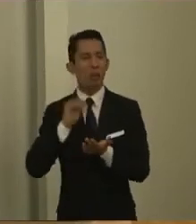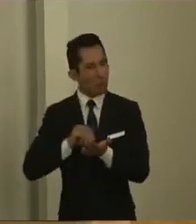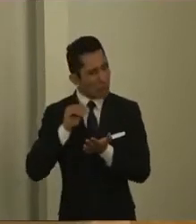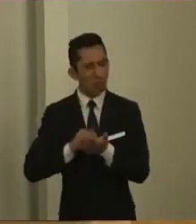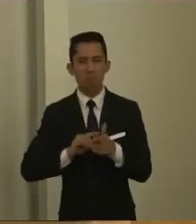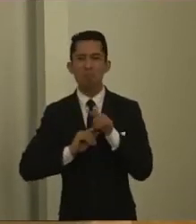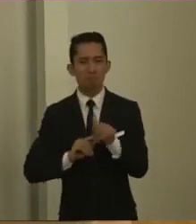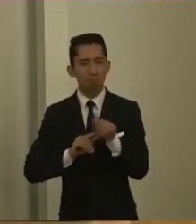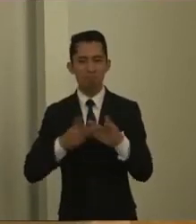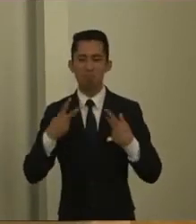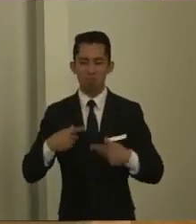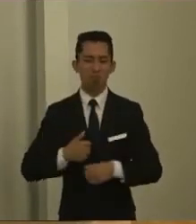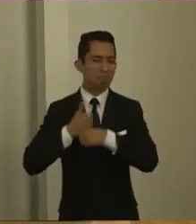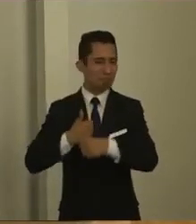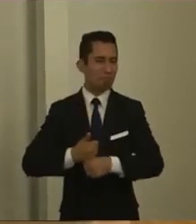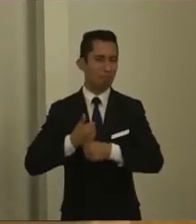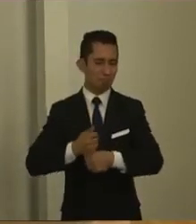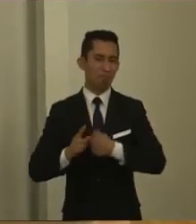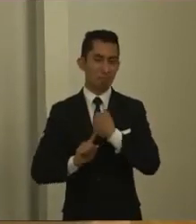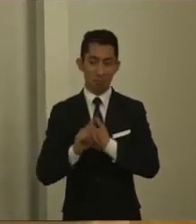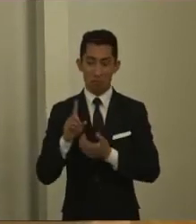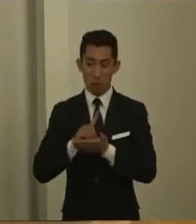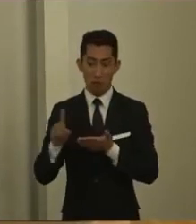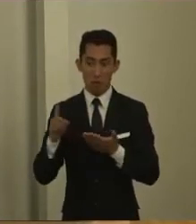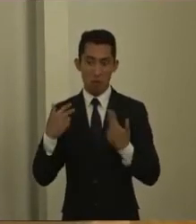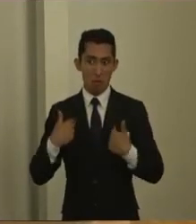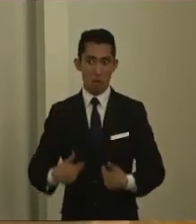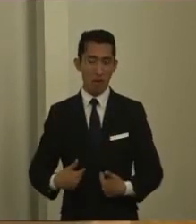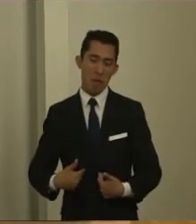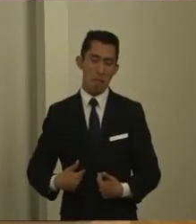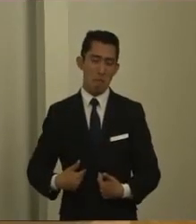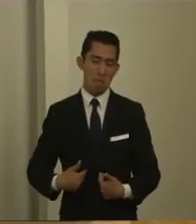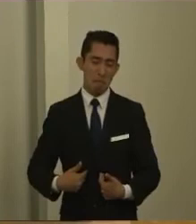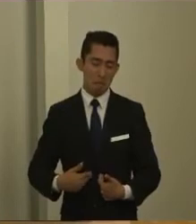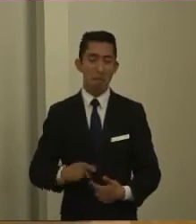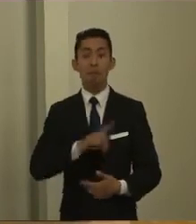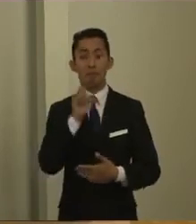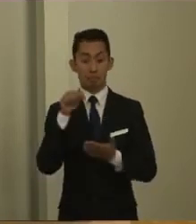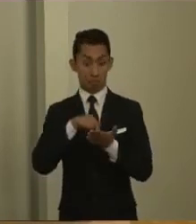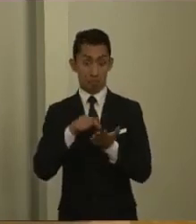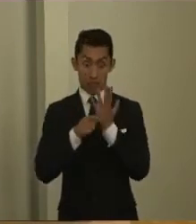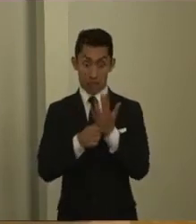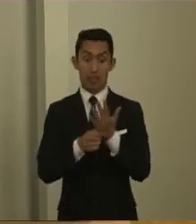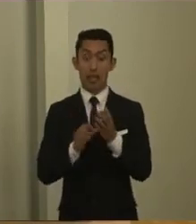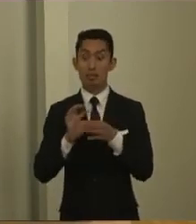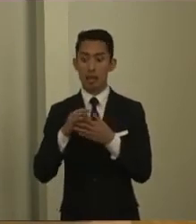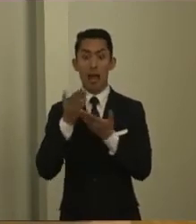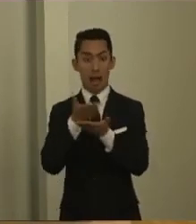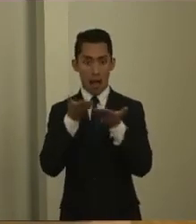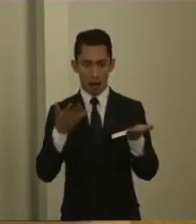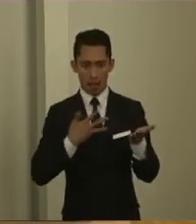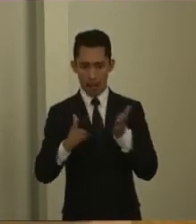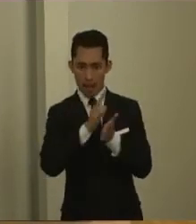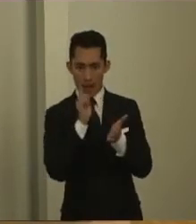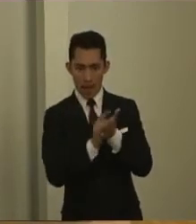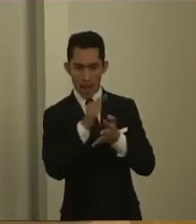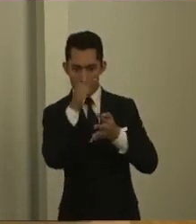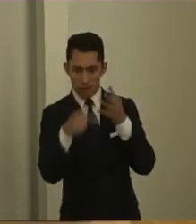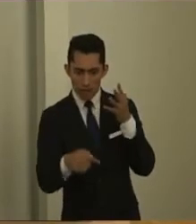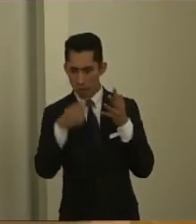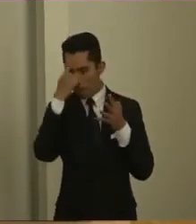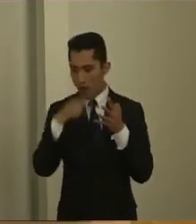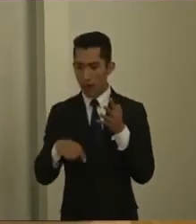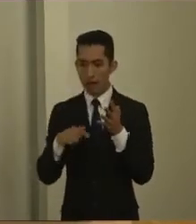asimismo menciona que abro nuevamente paréntesis las actuales políticas del desarrollo basadas en mega